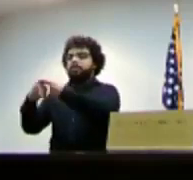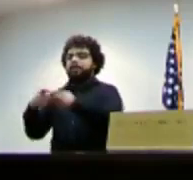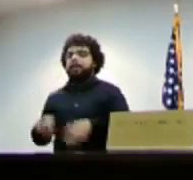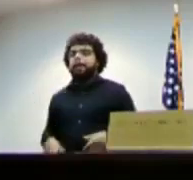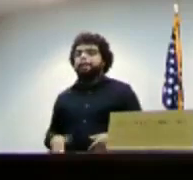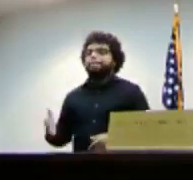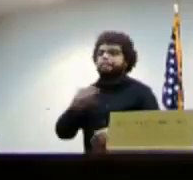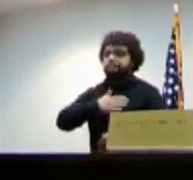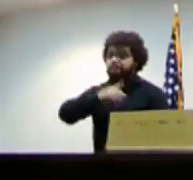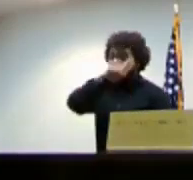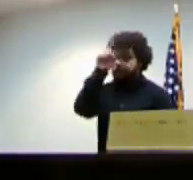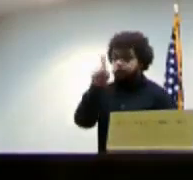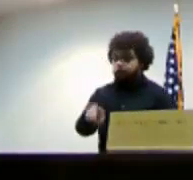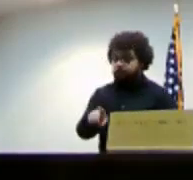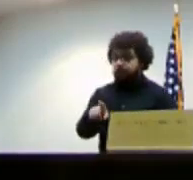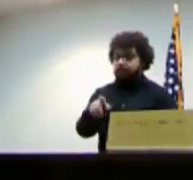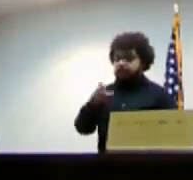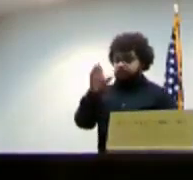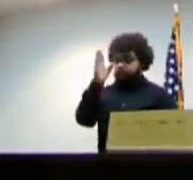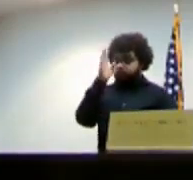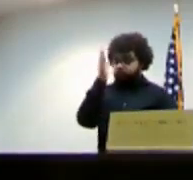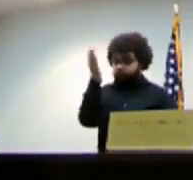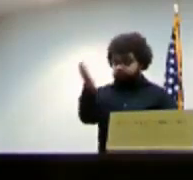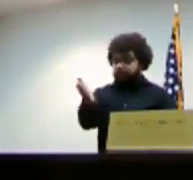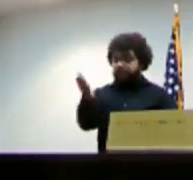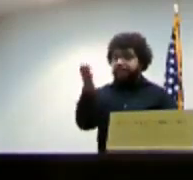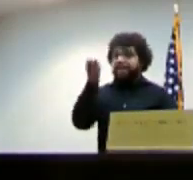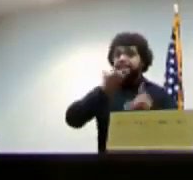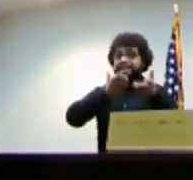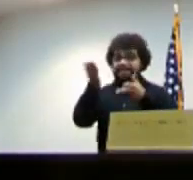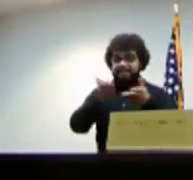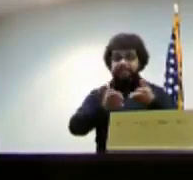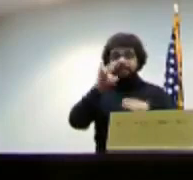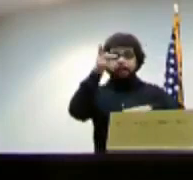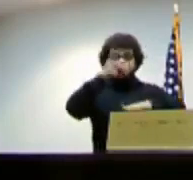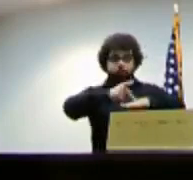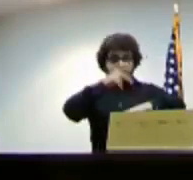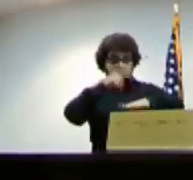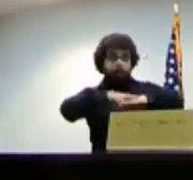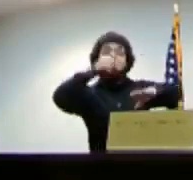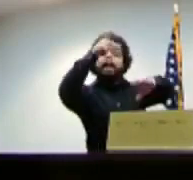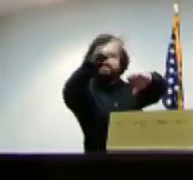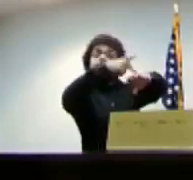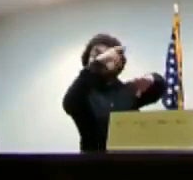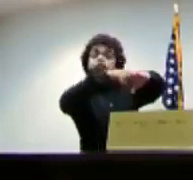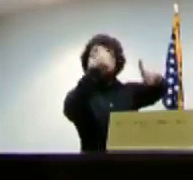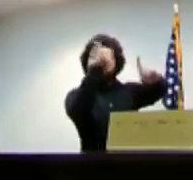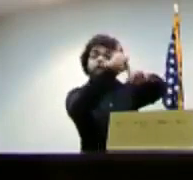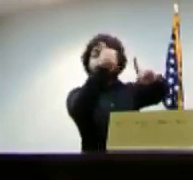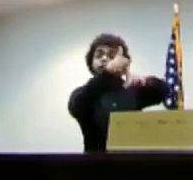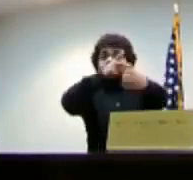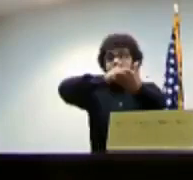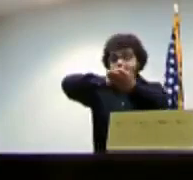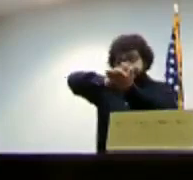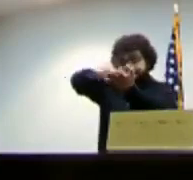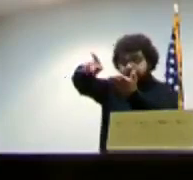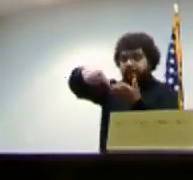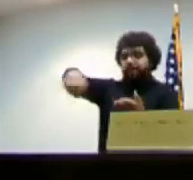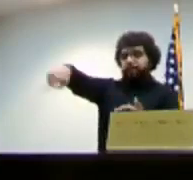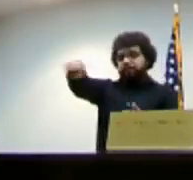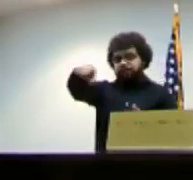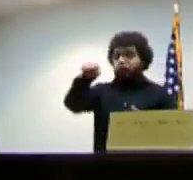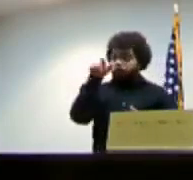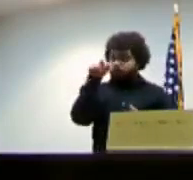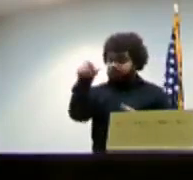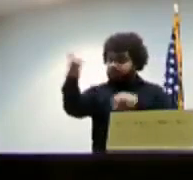es, si ustedes que sirven al pueblo de Puerto Rico, le paga el pueblo de Puerto Rico, del director de energía